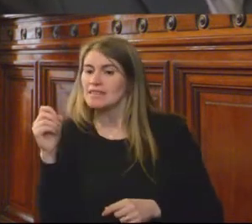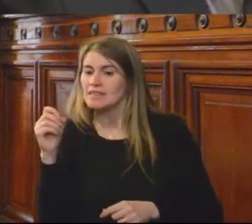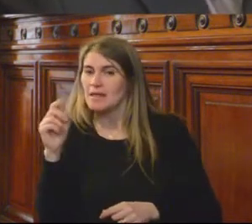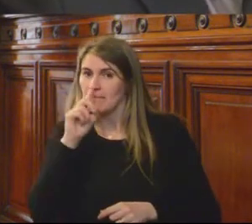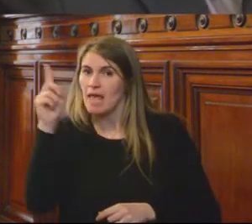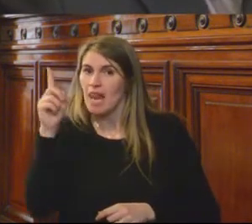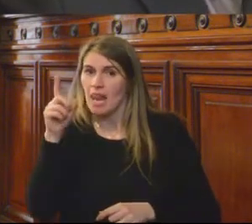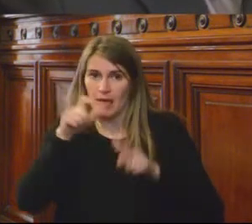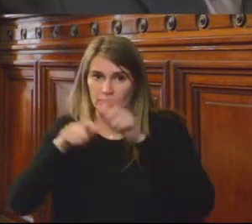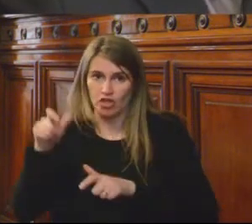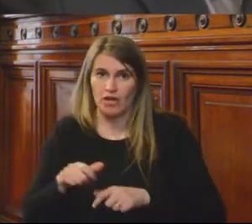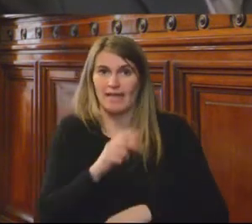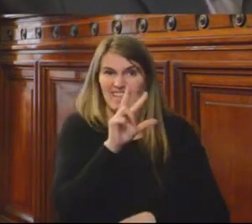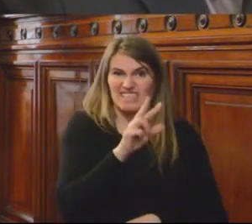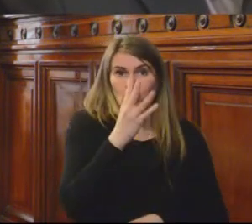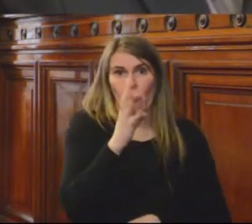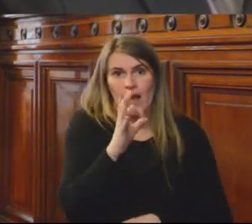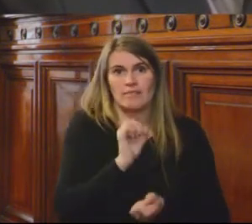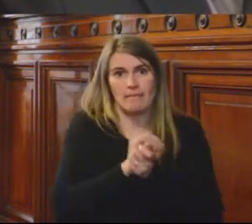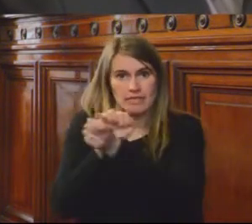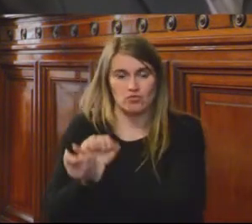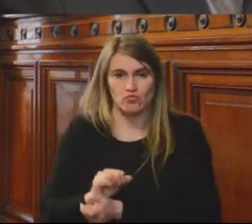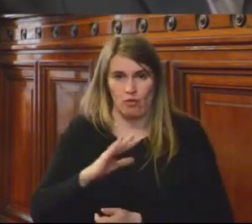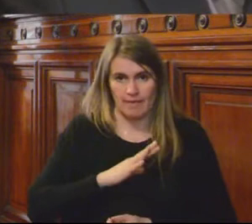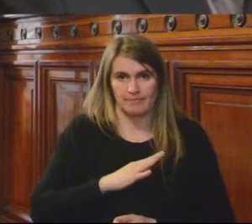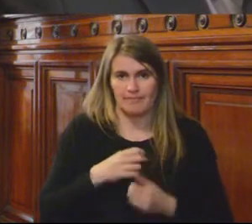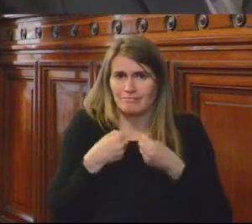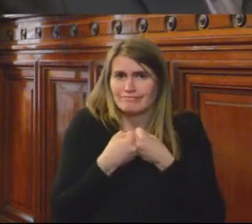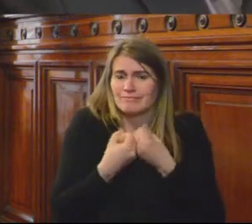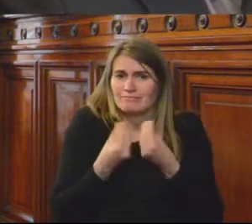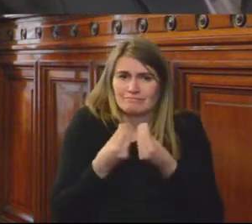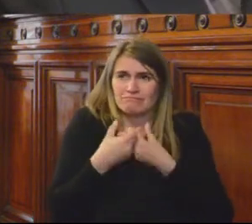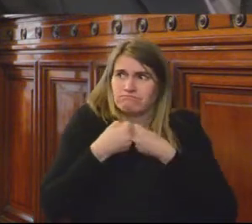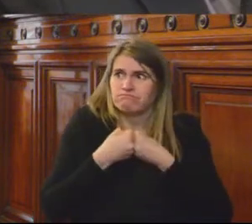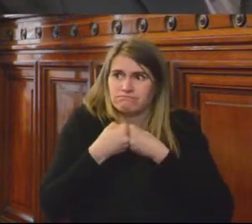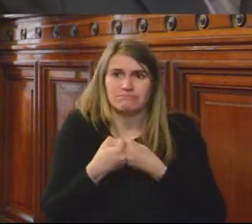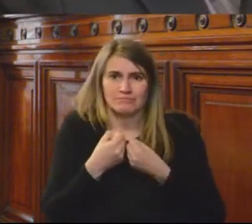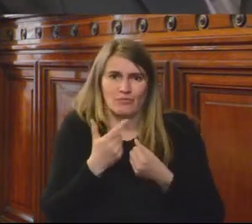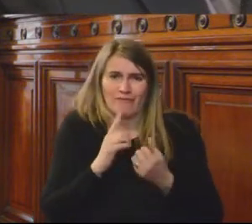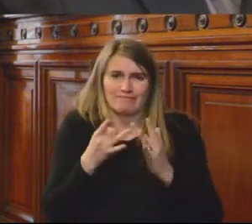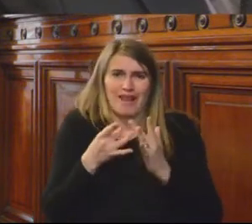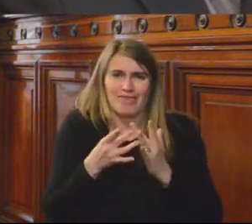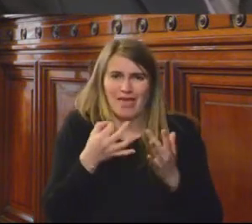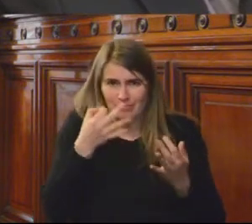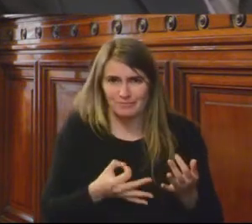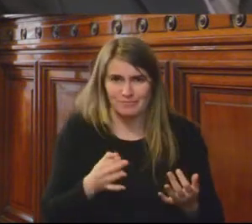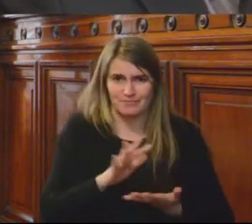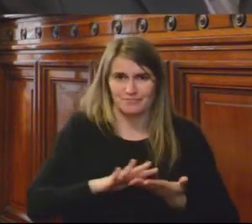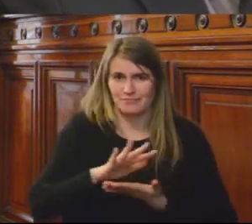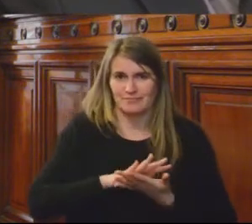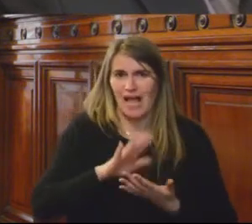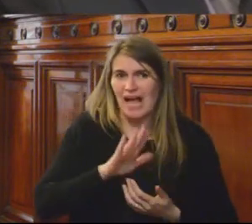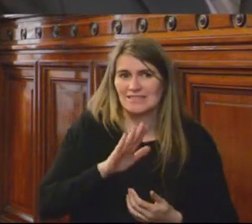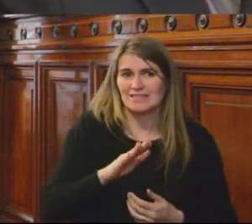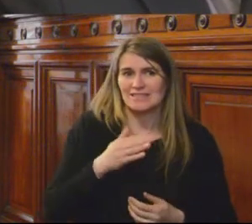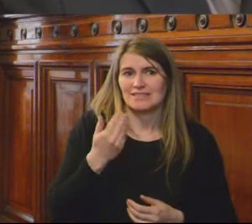por cada 100.000 habitantes y las condiciones de hacinamiento, tanto en el sistema tradicional